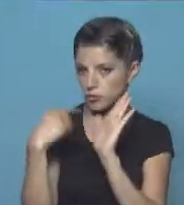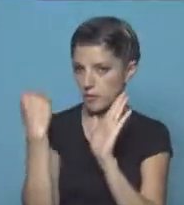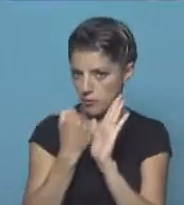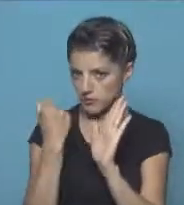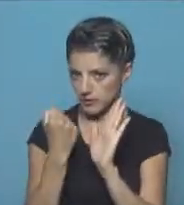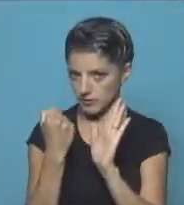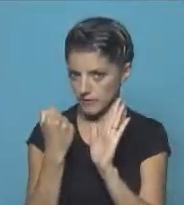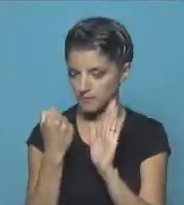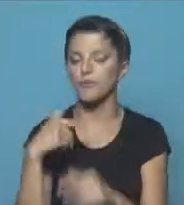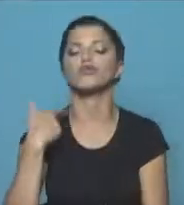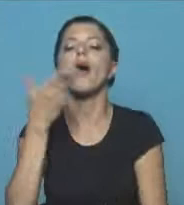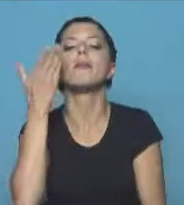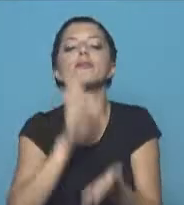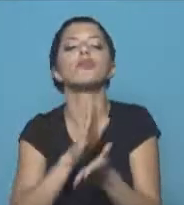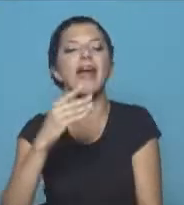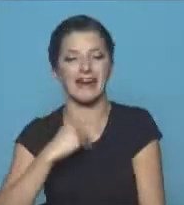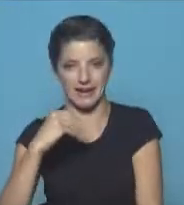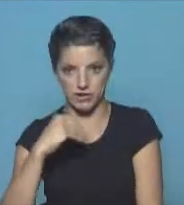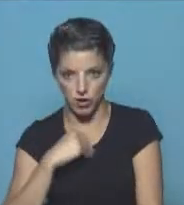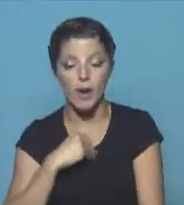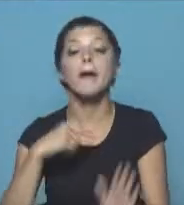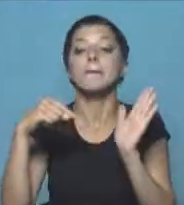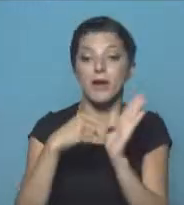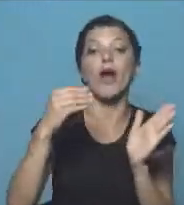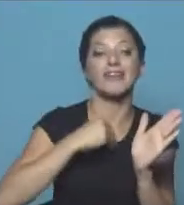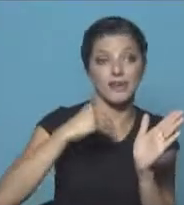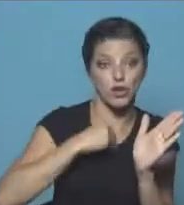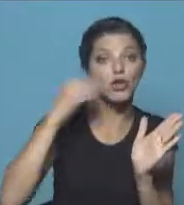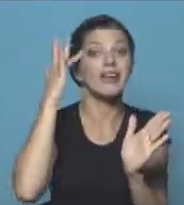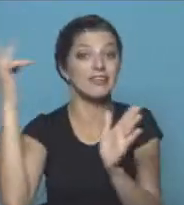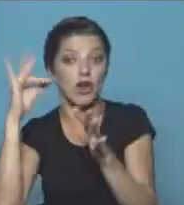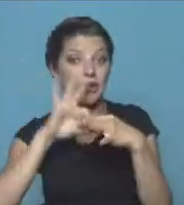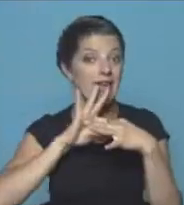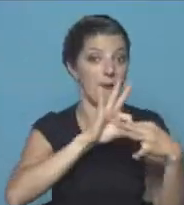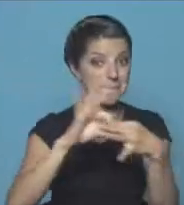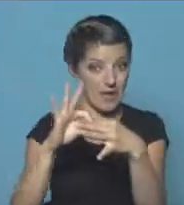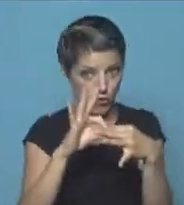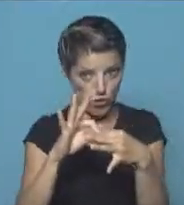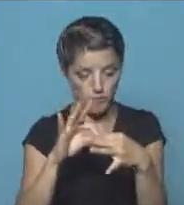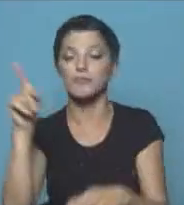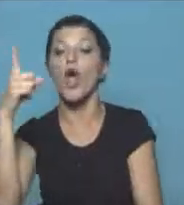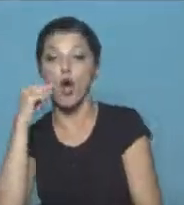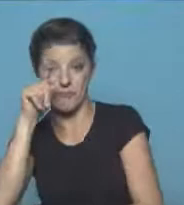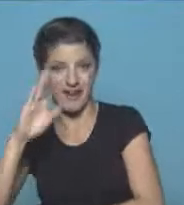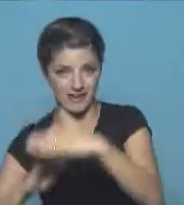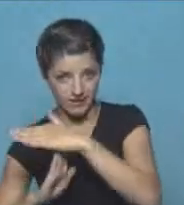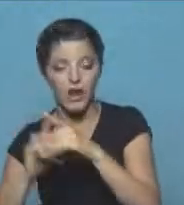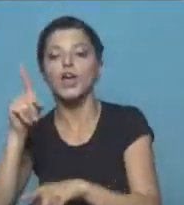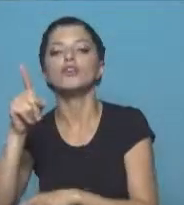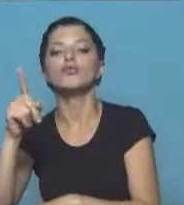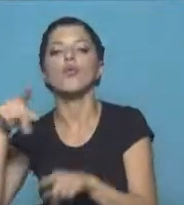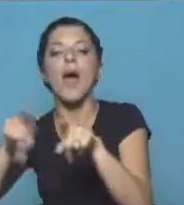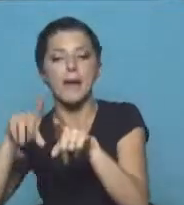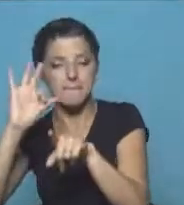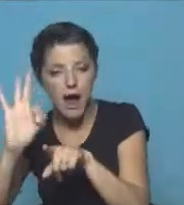porque estamos hablando de religión, pero es religión e ideología de la mano. Absolutamente. Y lo que hay que decir es que Kaczynski, junto con su hermano, que murió en un accidente de avión hace unos